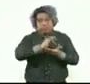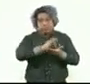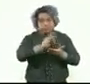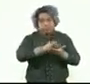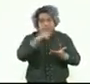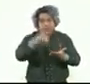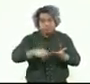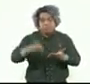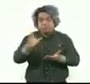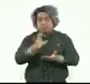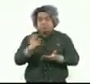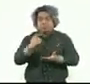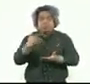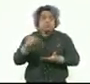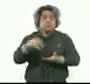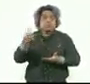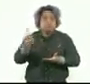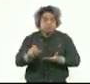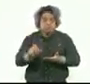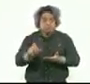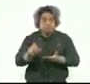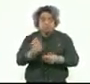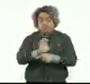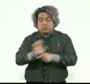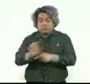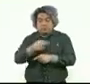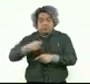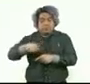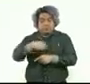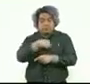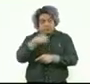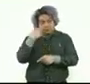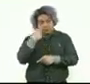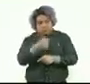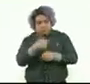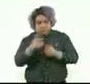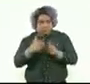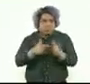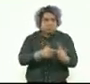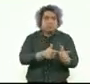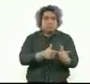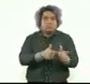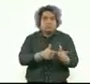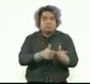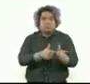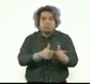México. Y nos abocamos a